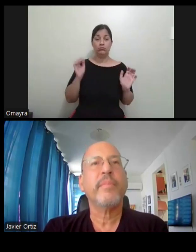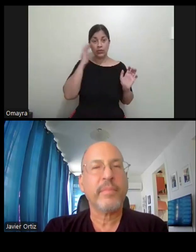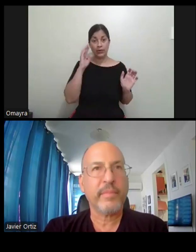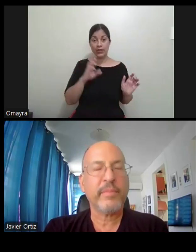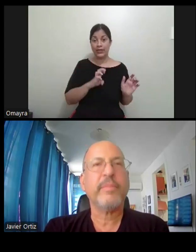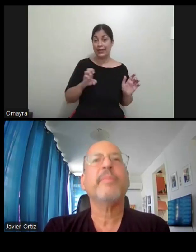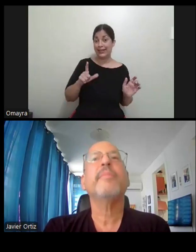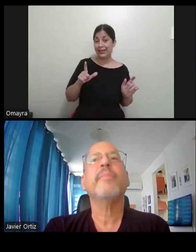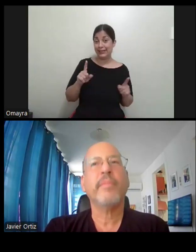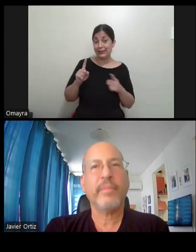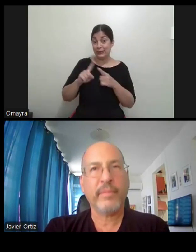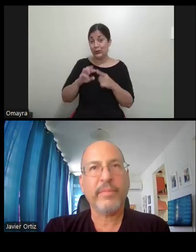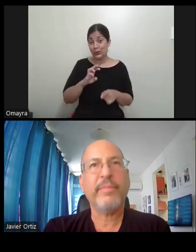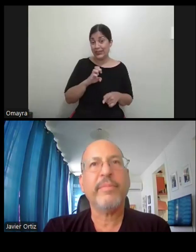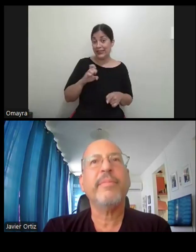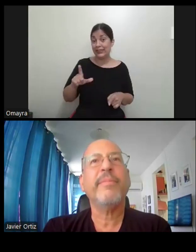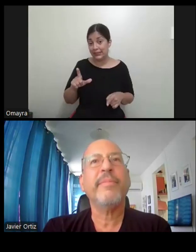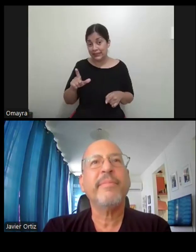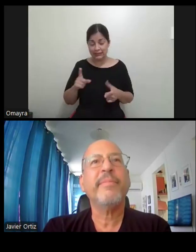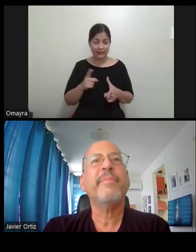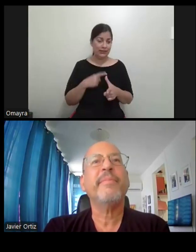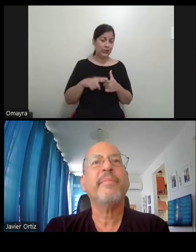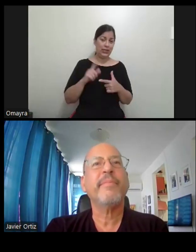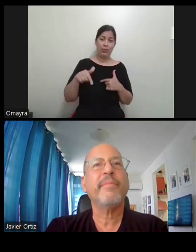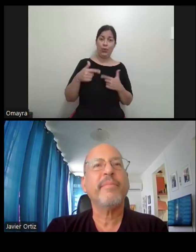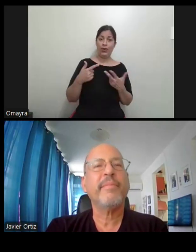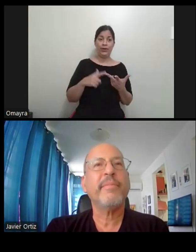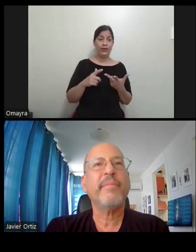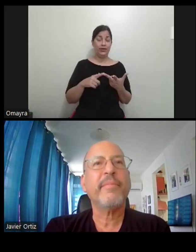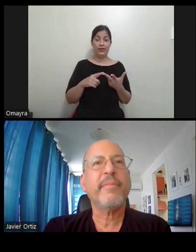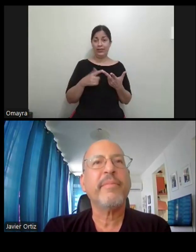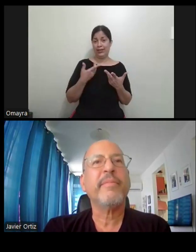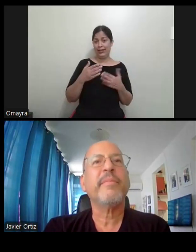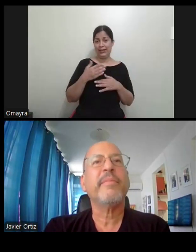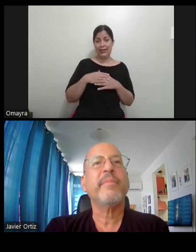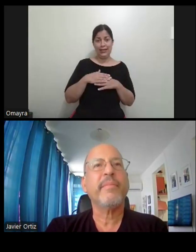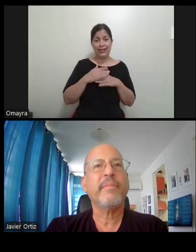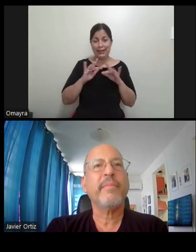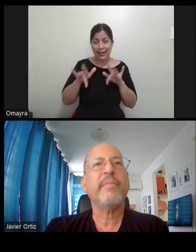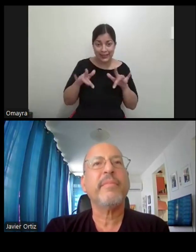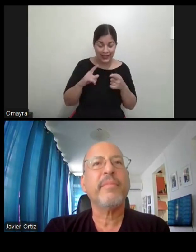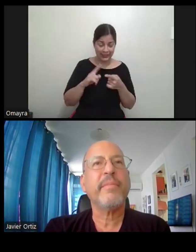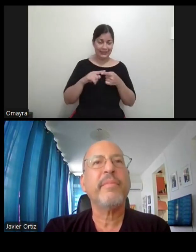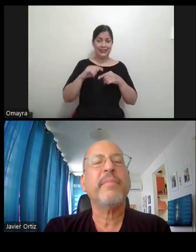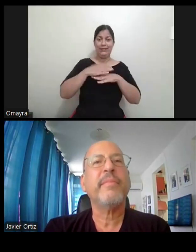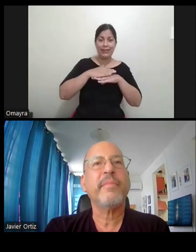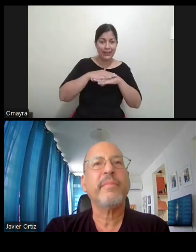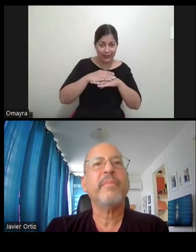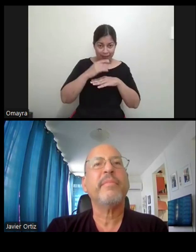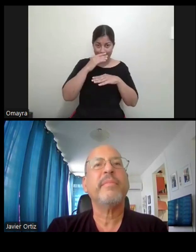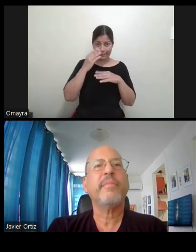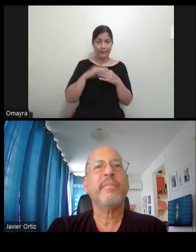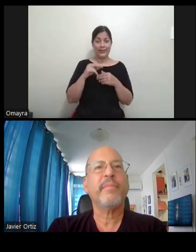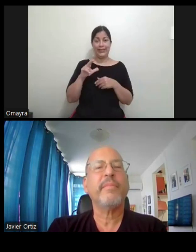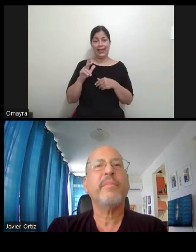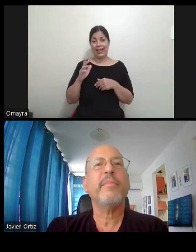Chenan? Reel to reel, y entonces después otro cassette, en el caso del video que se pasó de